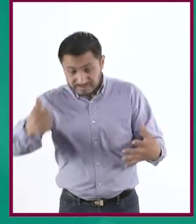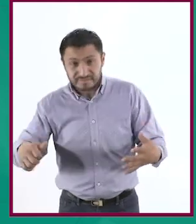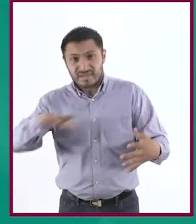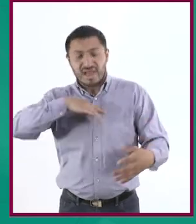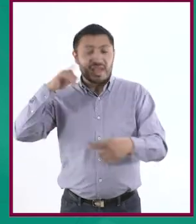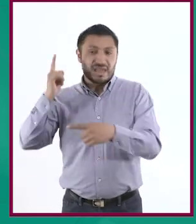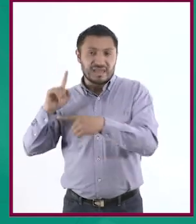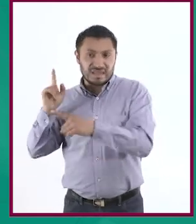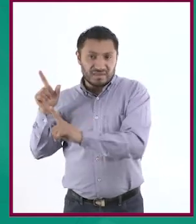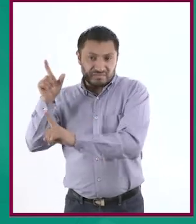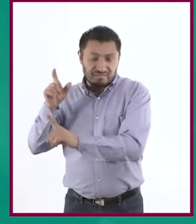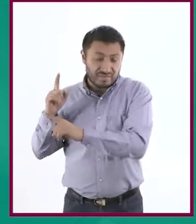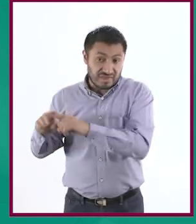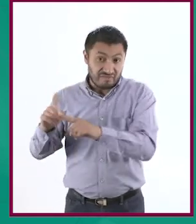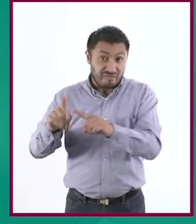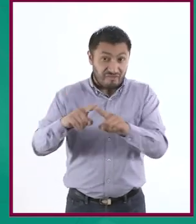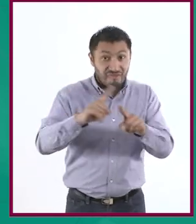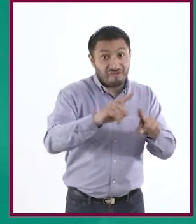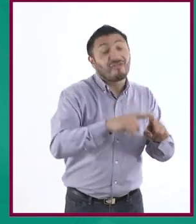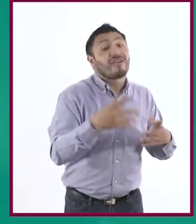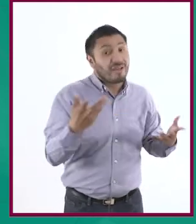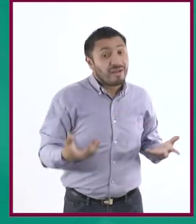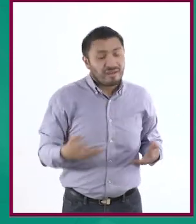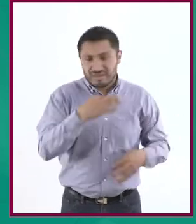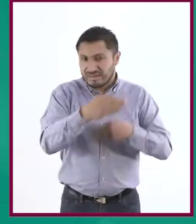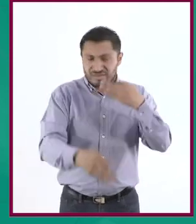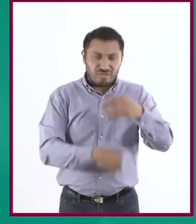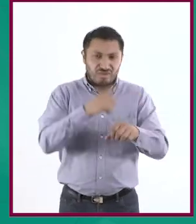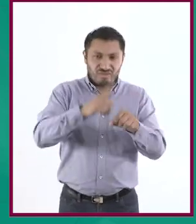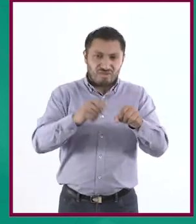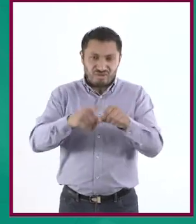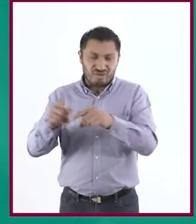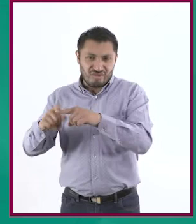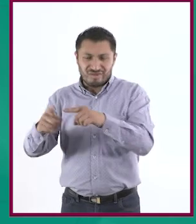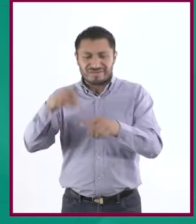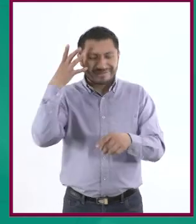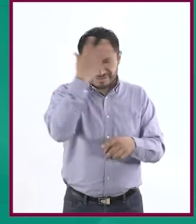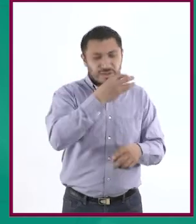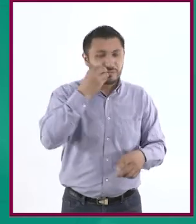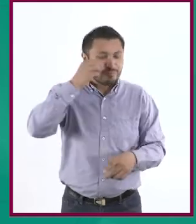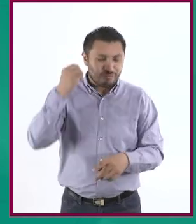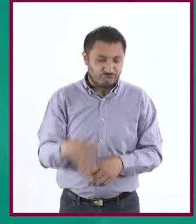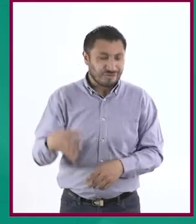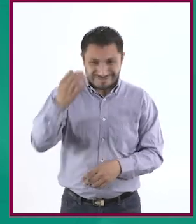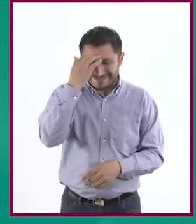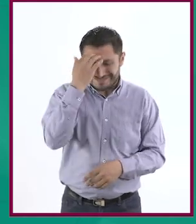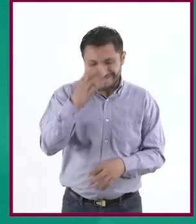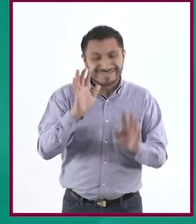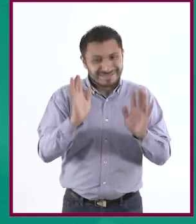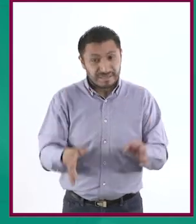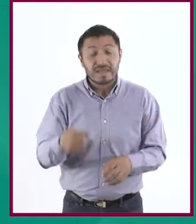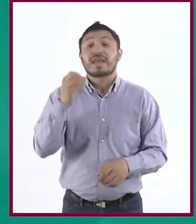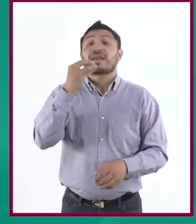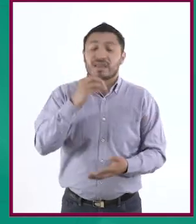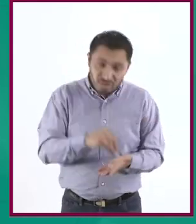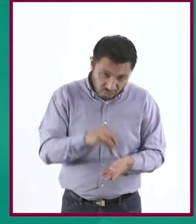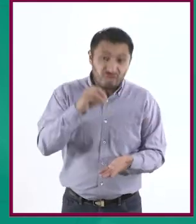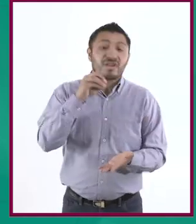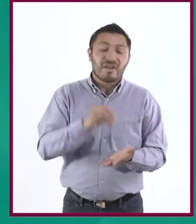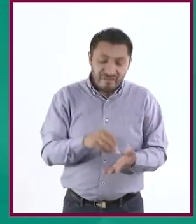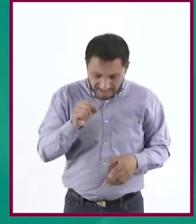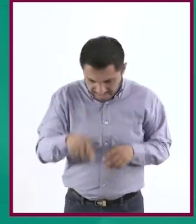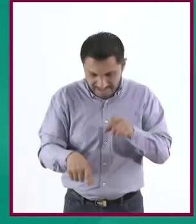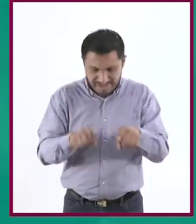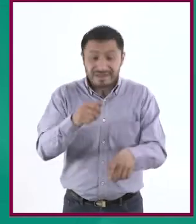tiene varias variedades. Todos estos maíces de colores preciosos que conocemos, pues todavía se siembran. Y